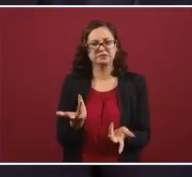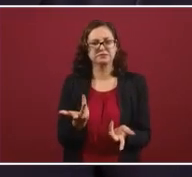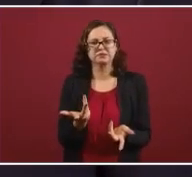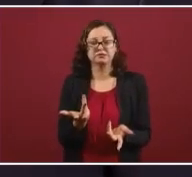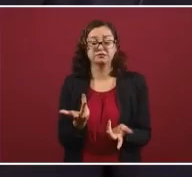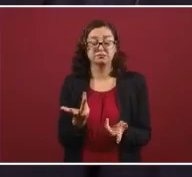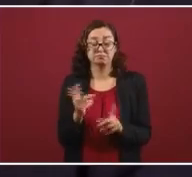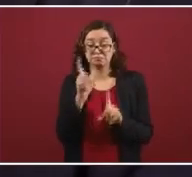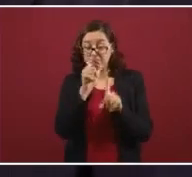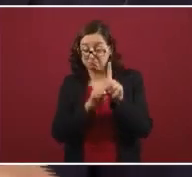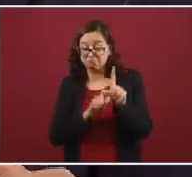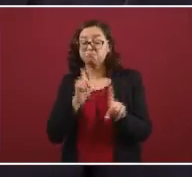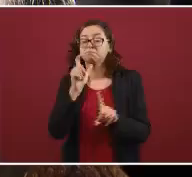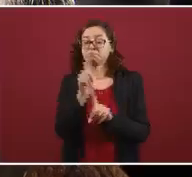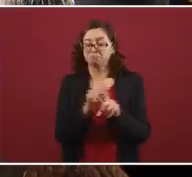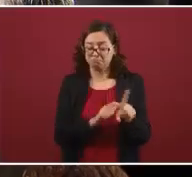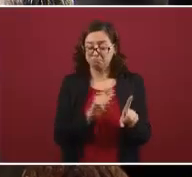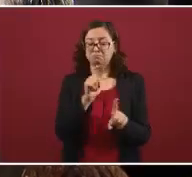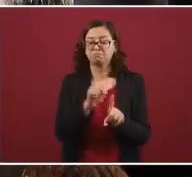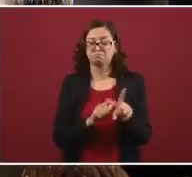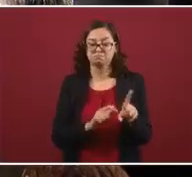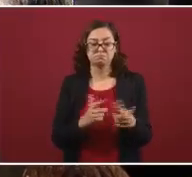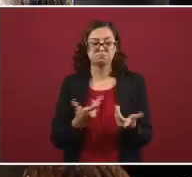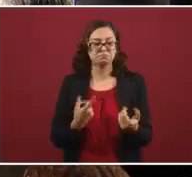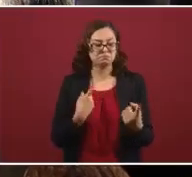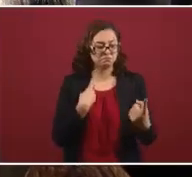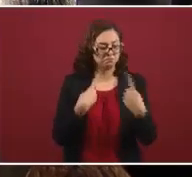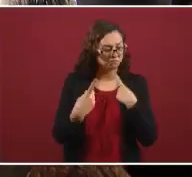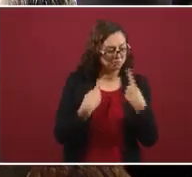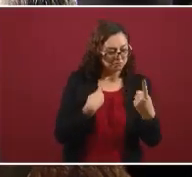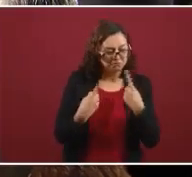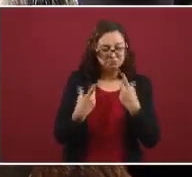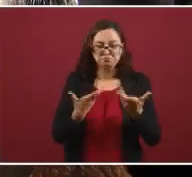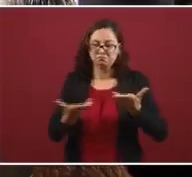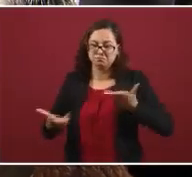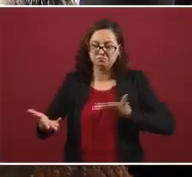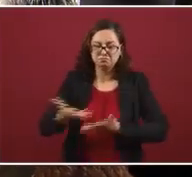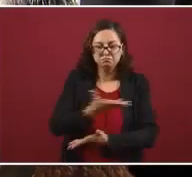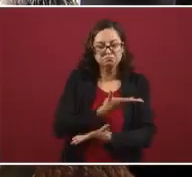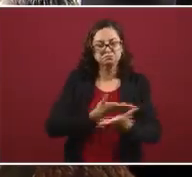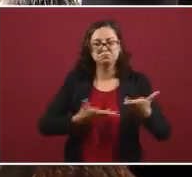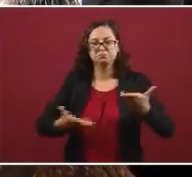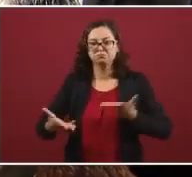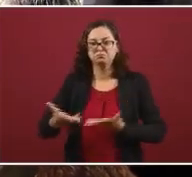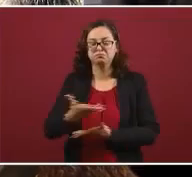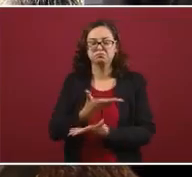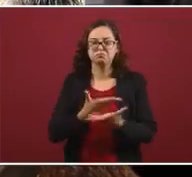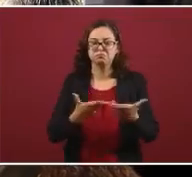y diálogo horizontal.